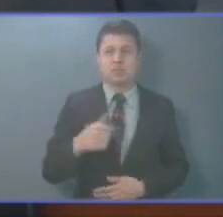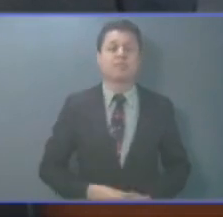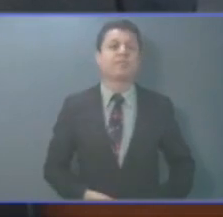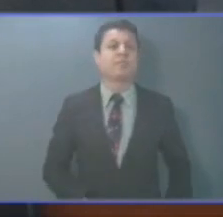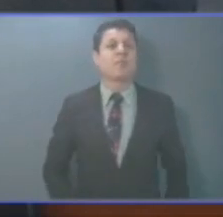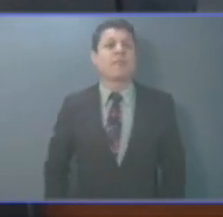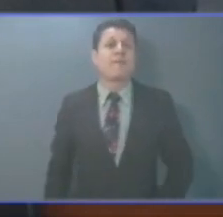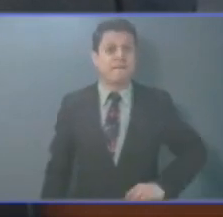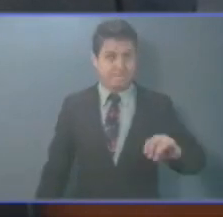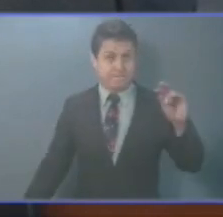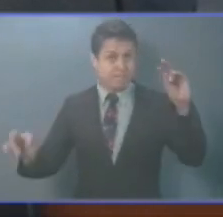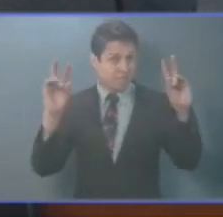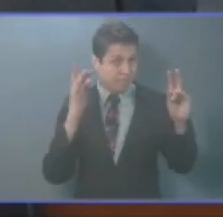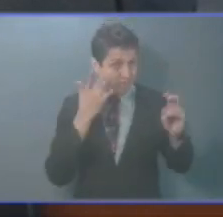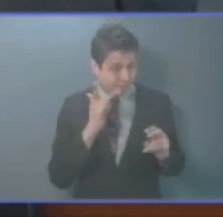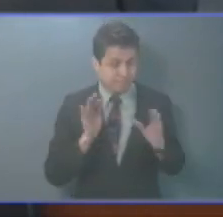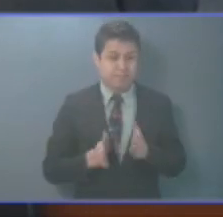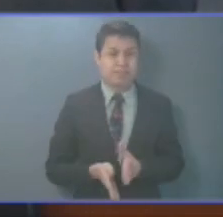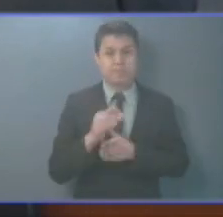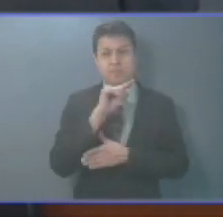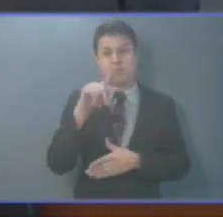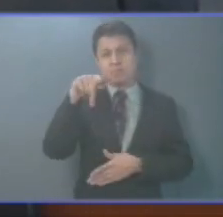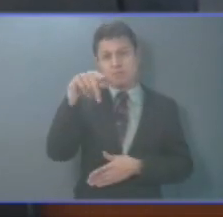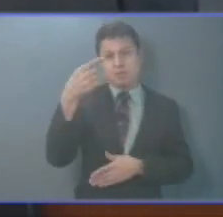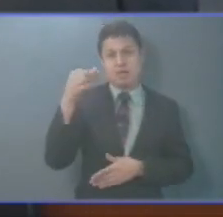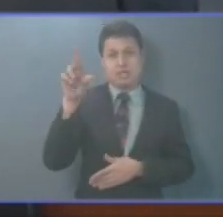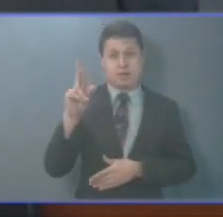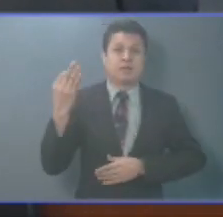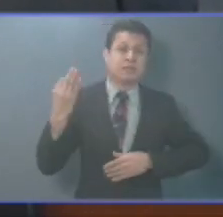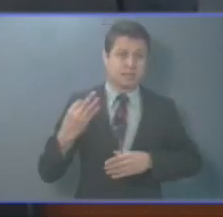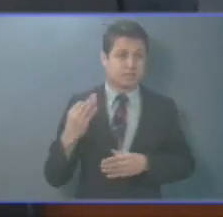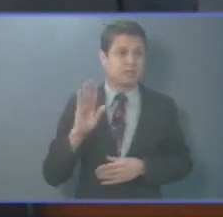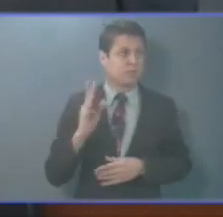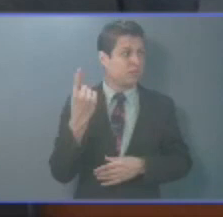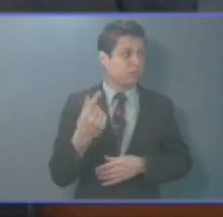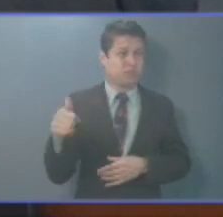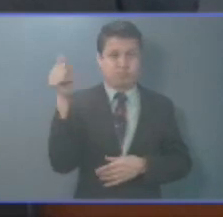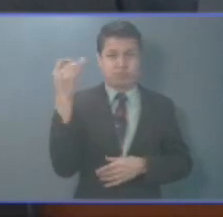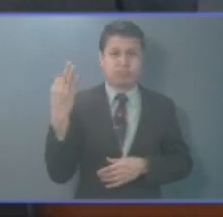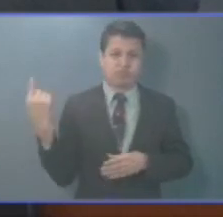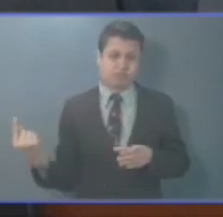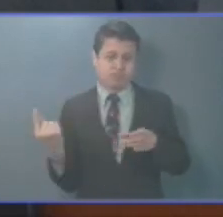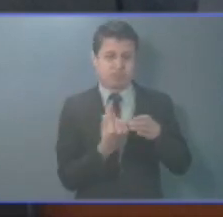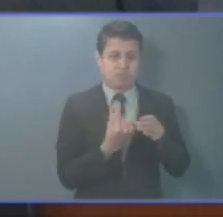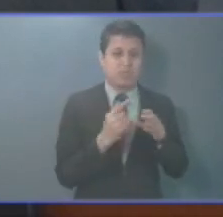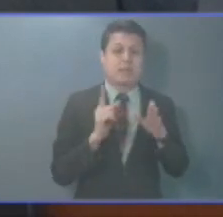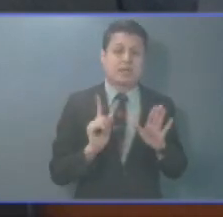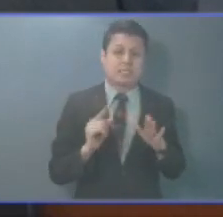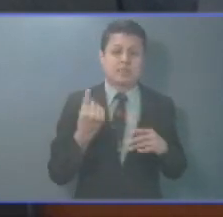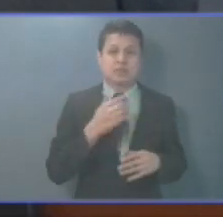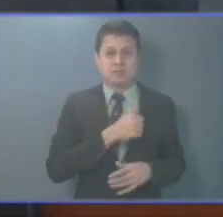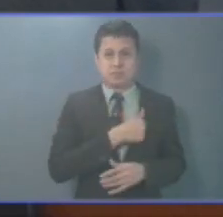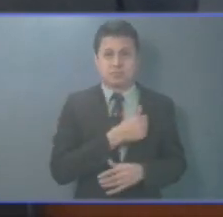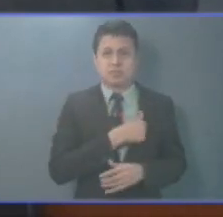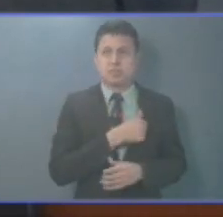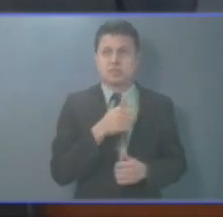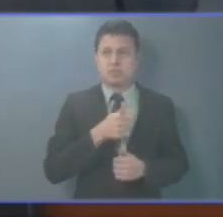el caso de la Procuraduría General de la República, deberá participar su titular y podrá suplirle quien tenga el